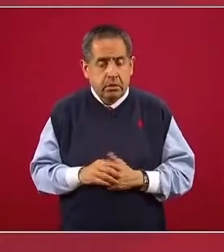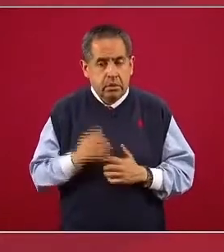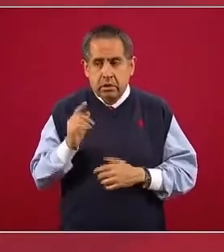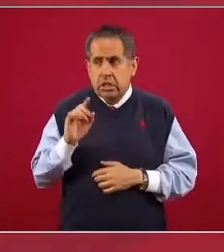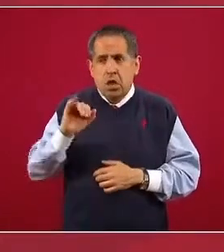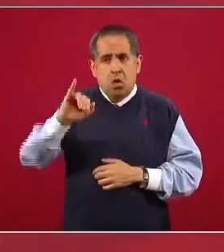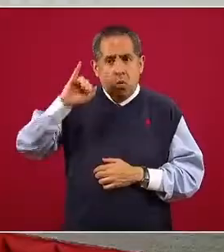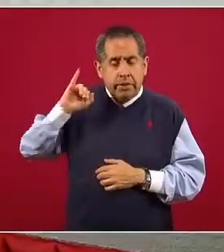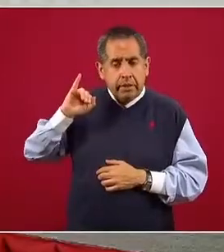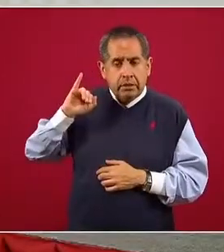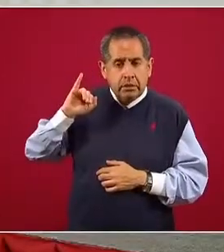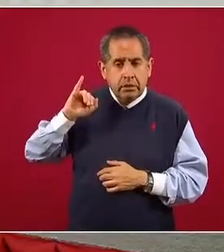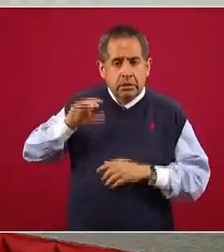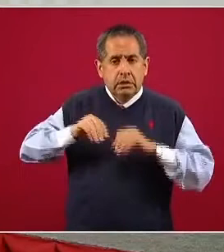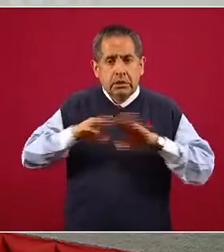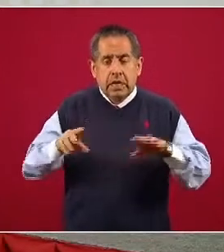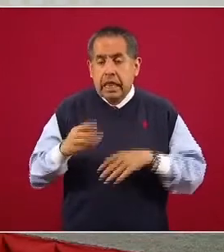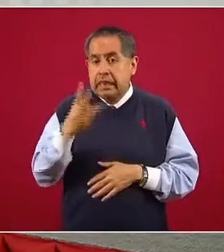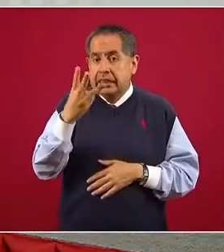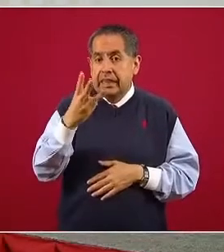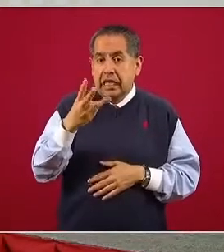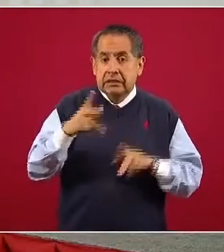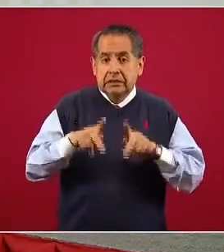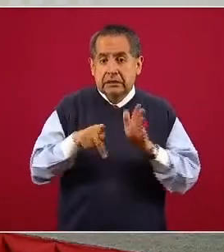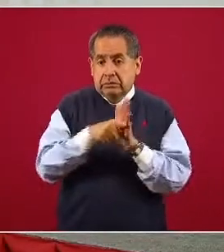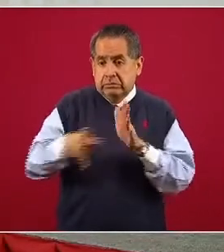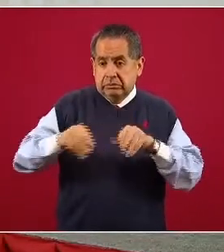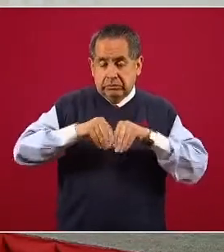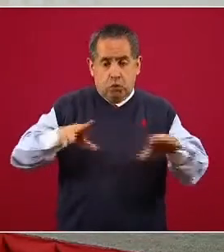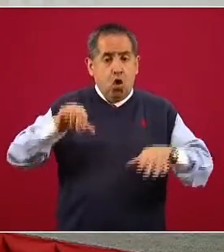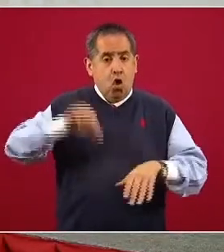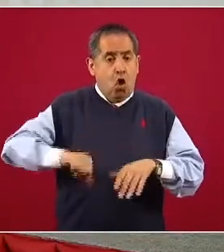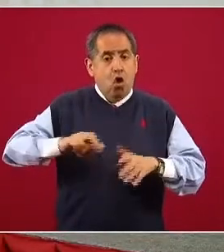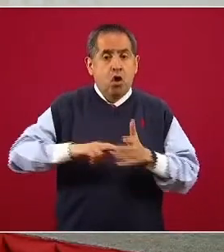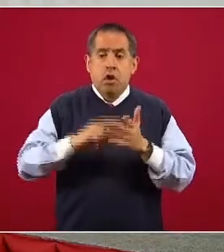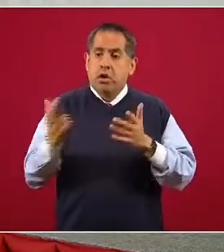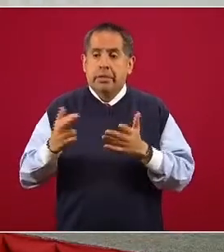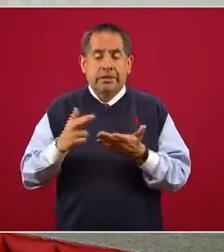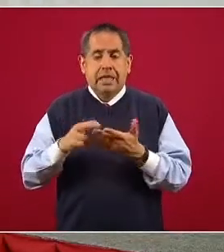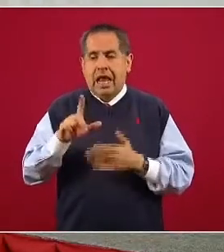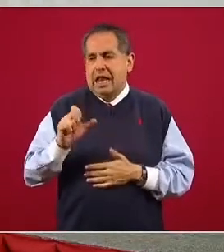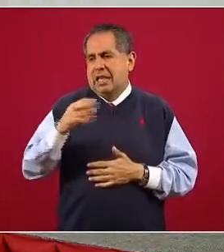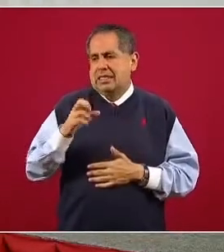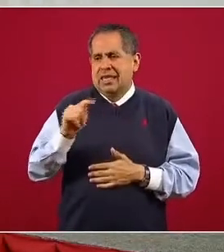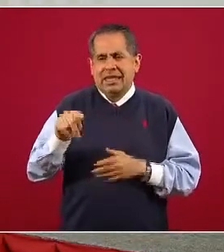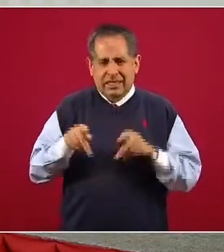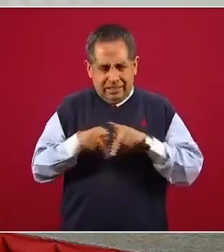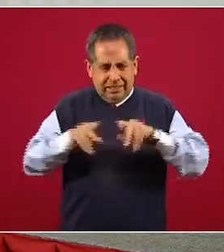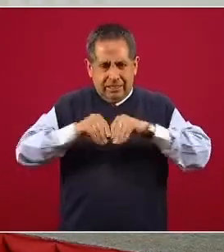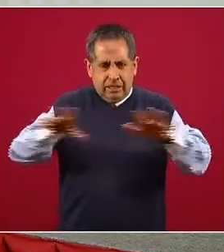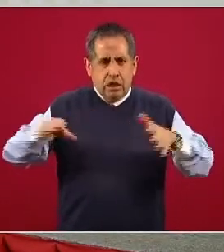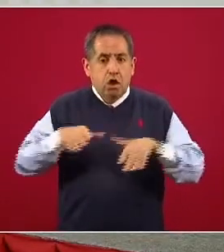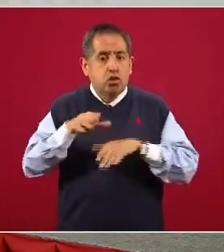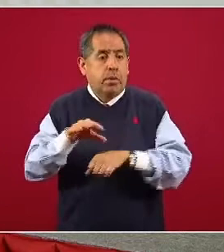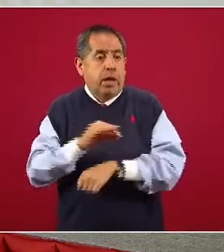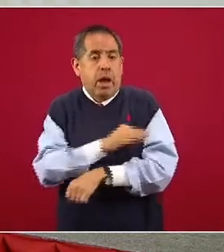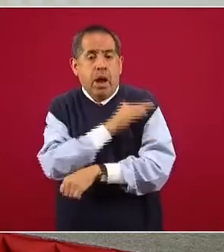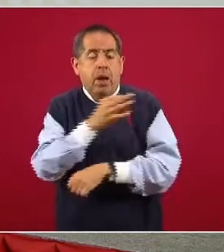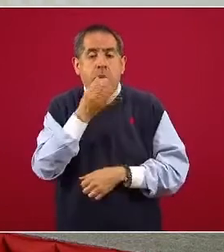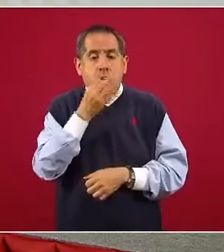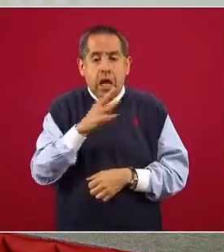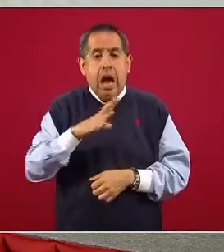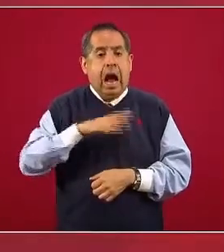prácticamente desde el jueves, salieron 3 publicaciones. Hoy sale una en la revista Lancet sobre las vacunas, las